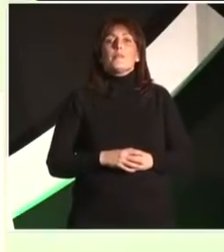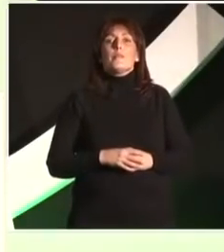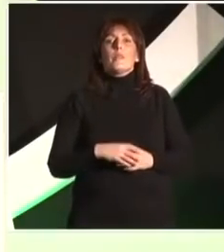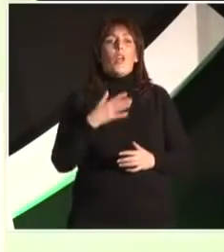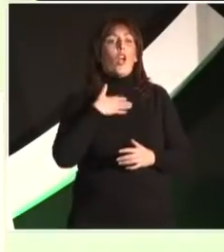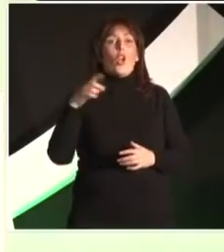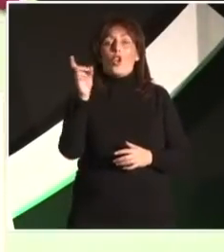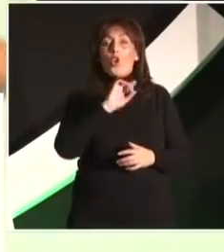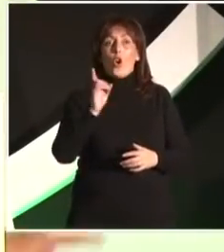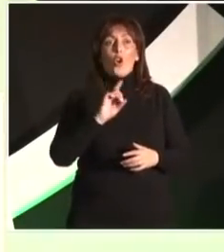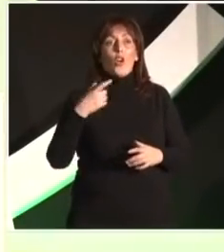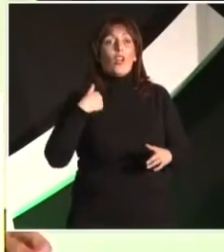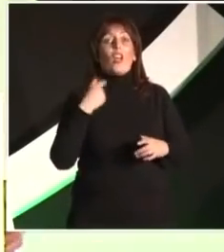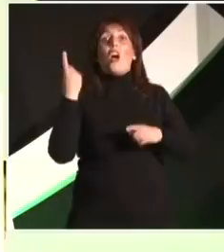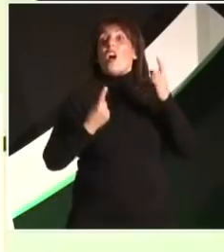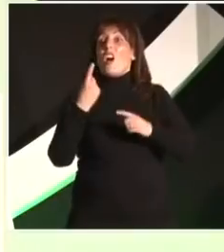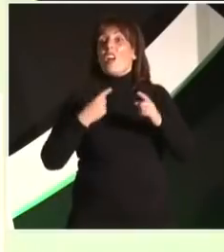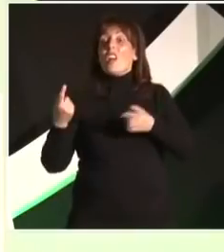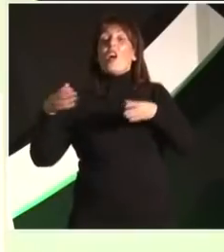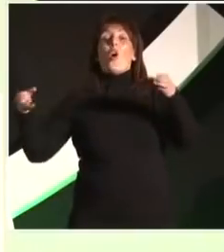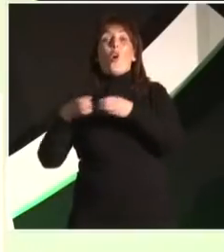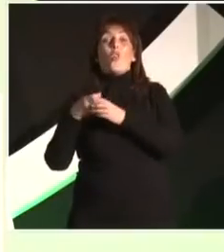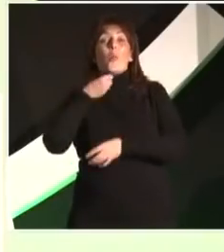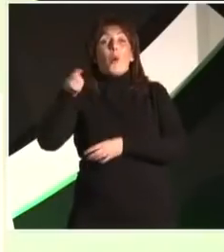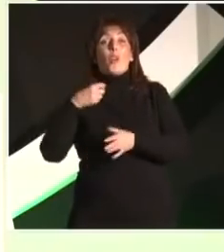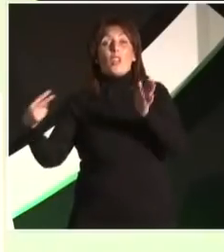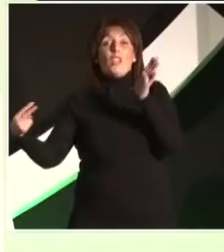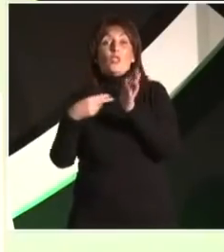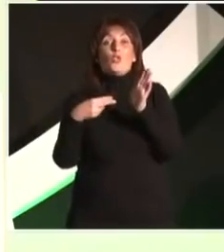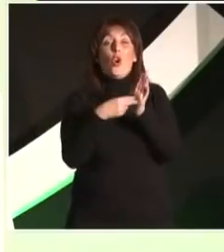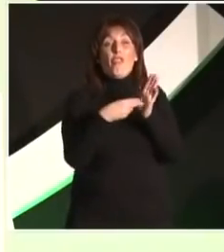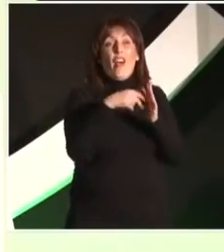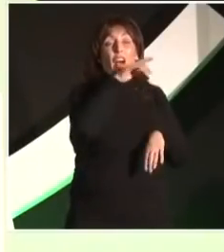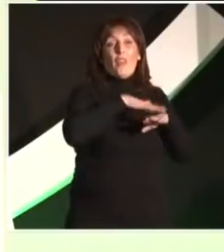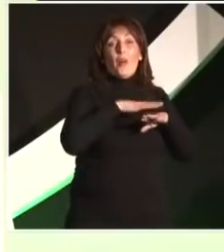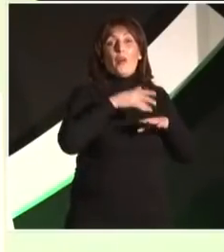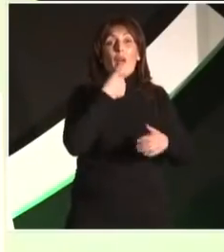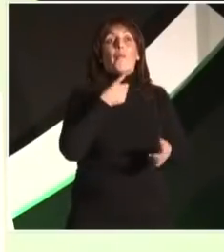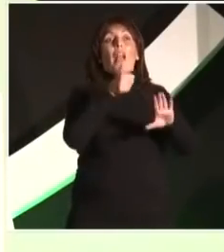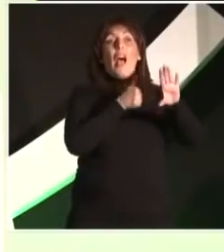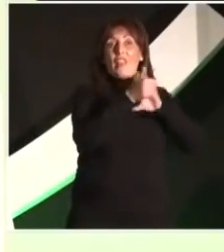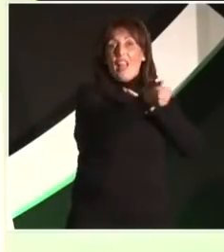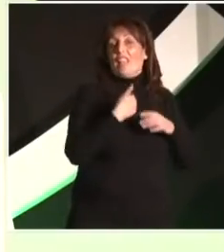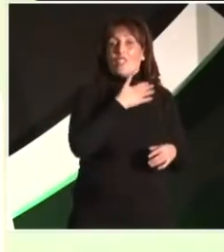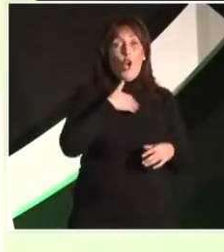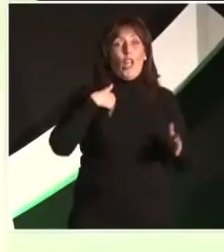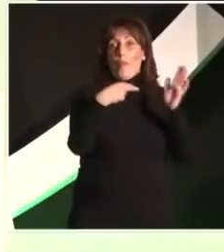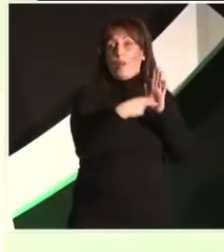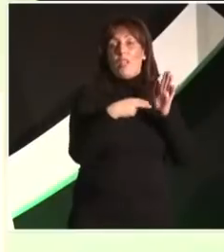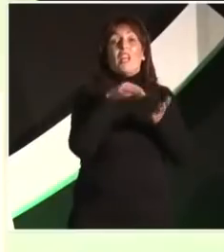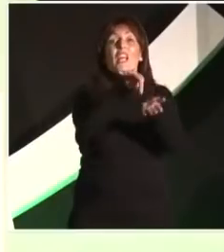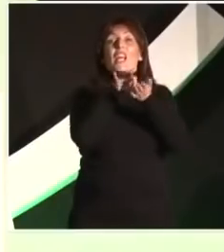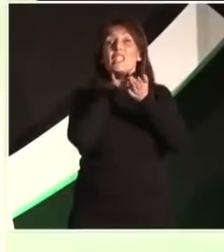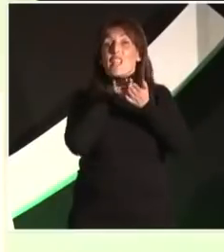sustituir una horda de enchufados del Partido Socialista por una horda de enchufados de Adelante Andalucía, que los servicios y las